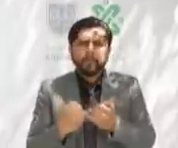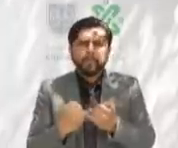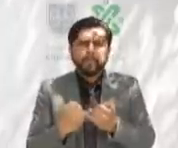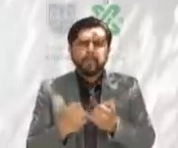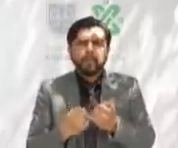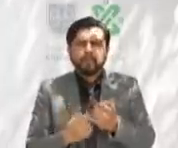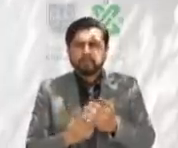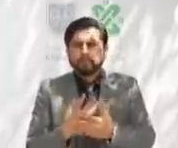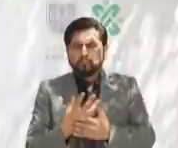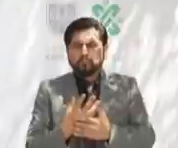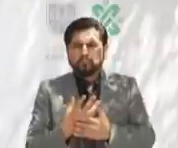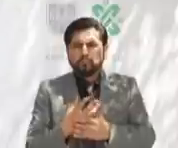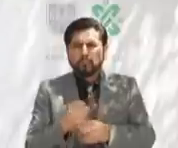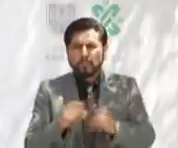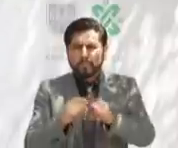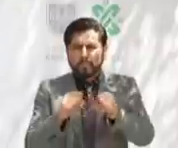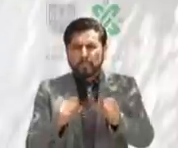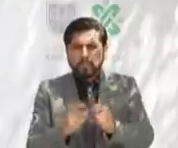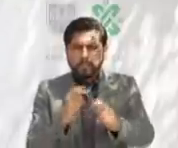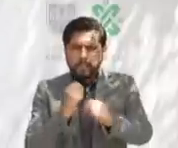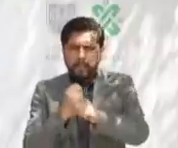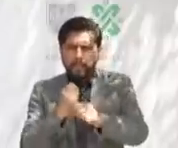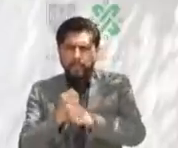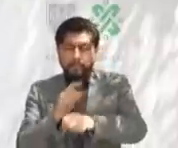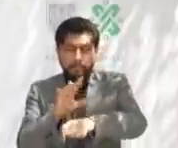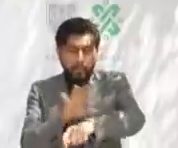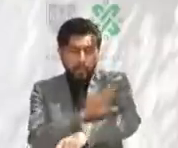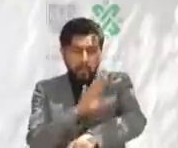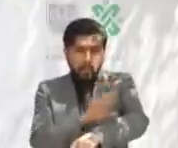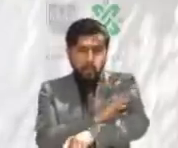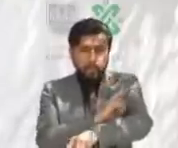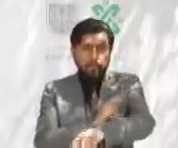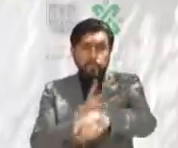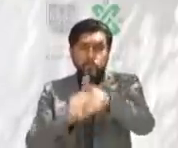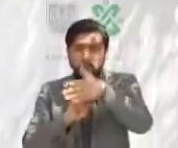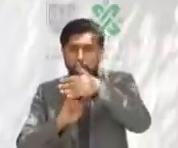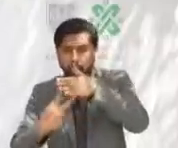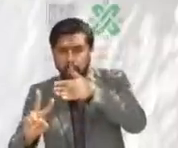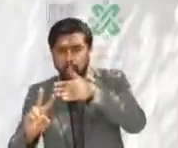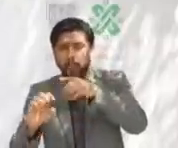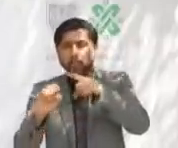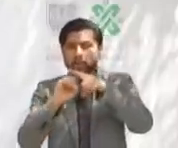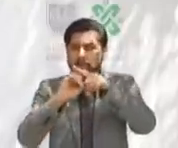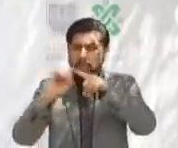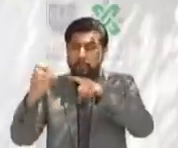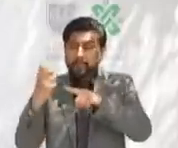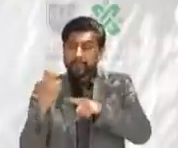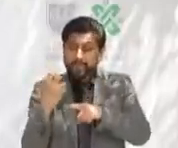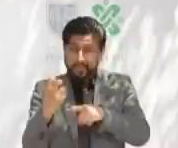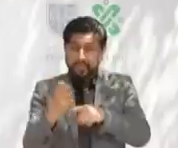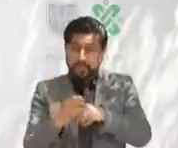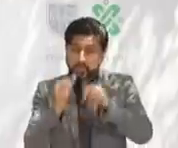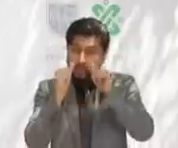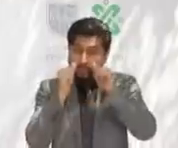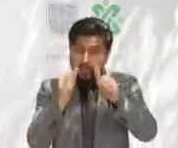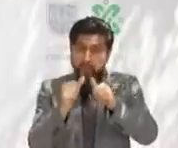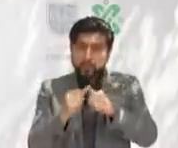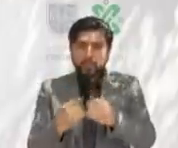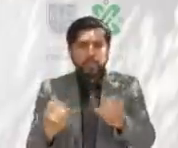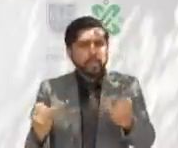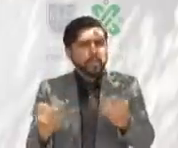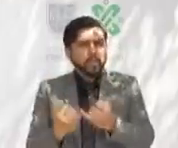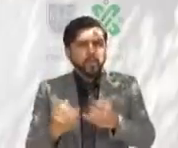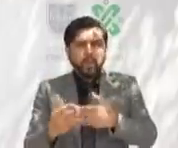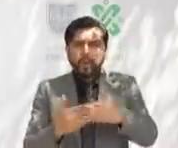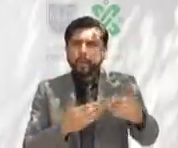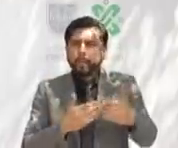eléctricos, 500 nuevos trolebuses y el trolebús elevado sobre Ermita. Estamos también en la modernización del